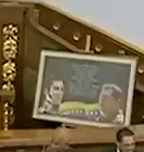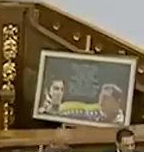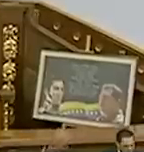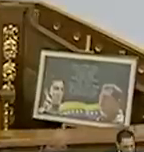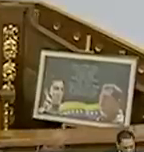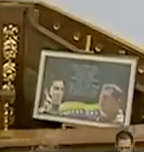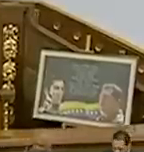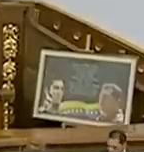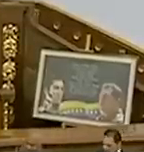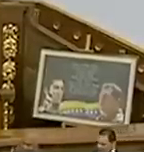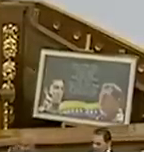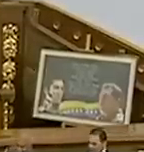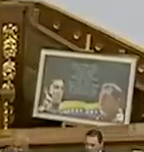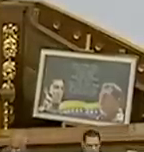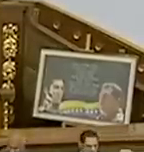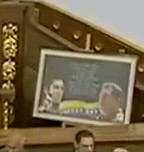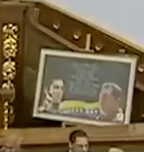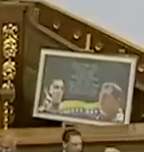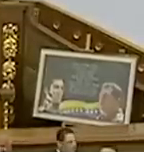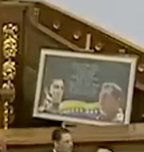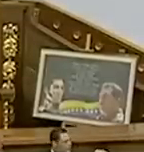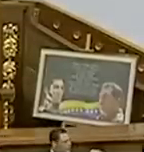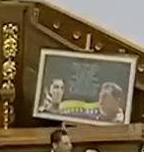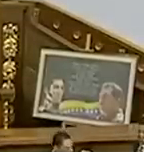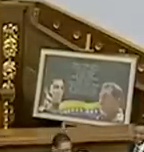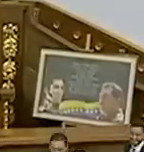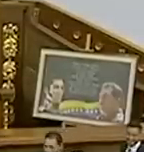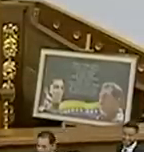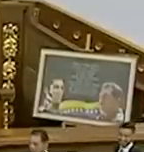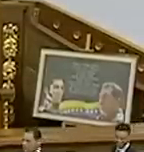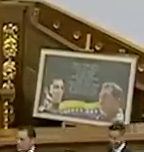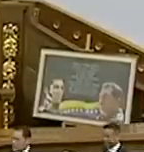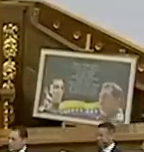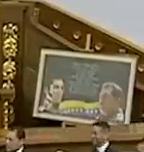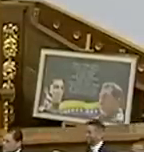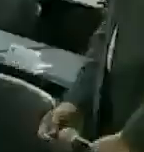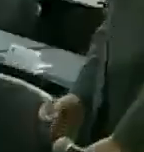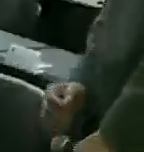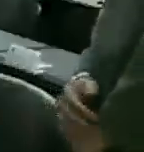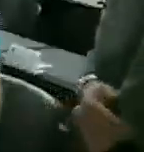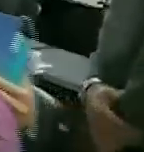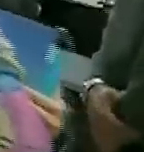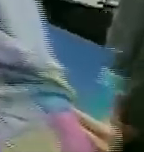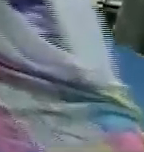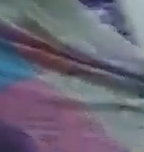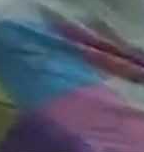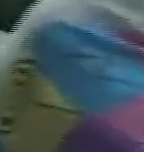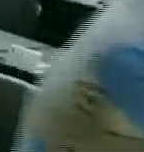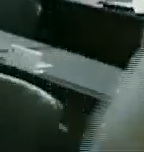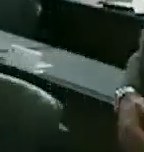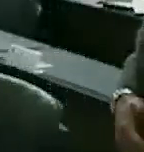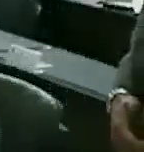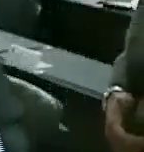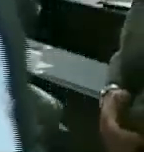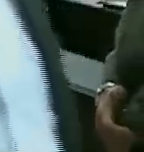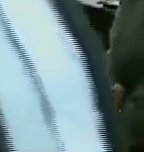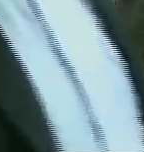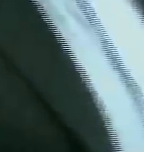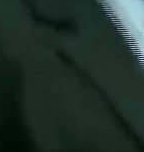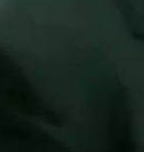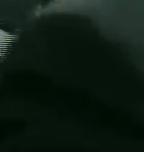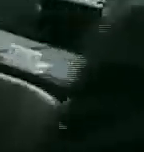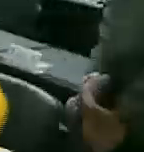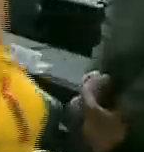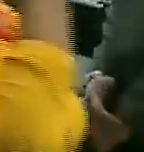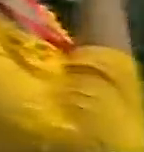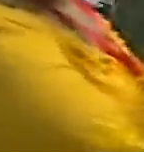el segundo punto de la agenda contó con el derecho de palabra del diputado Gilberto Jiménez, siendo aprobado este punto también